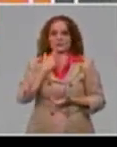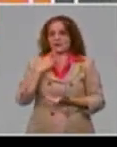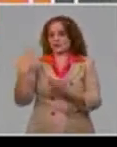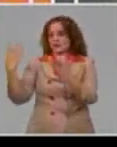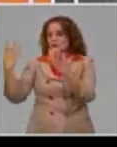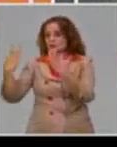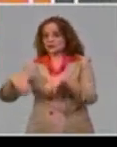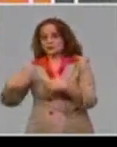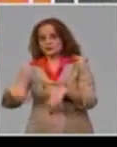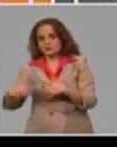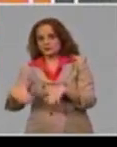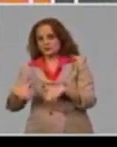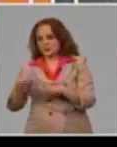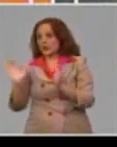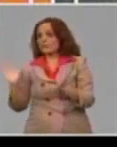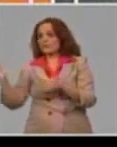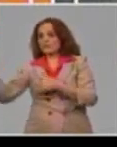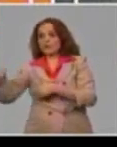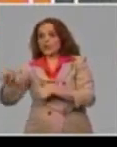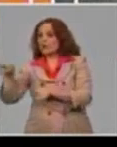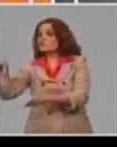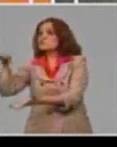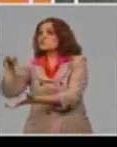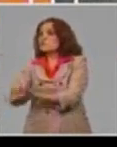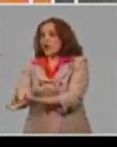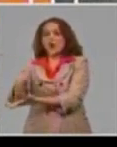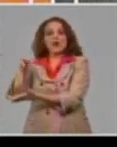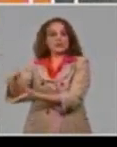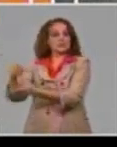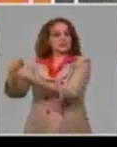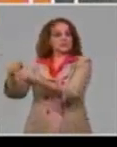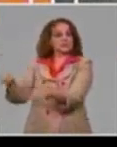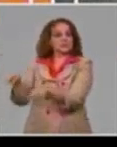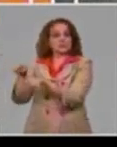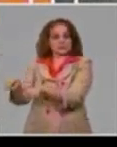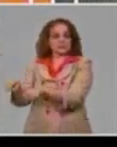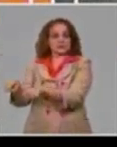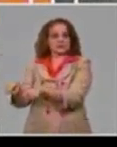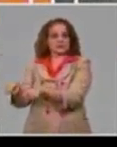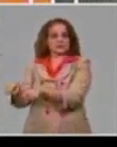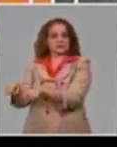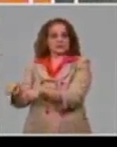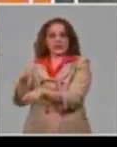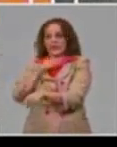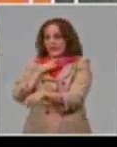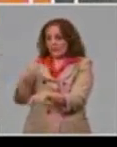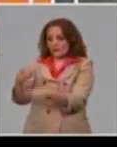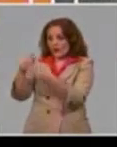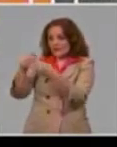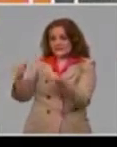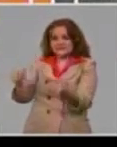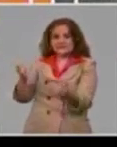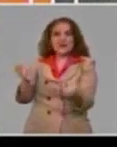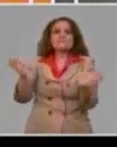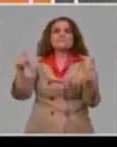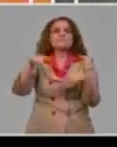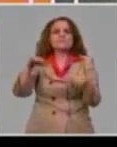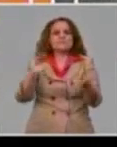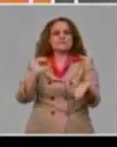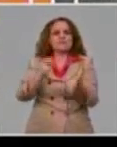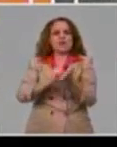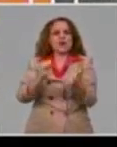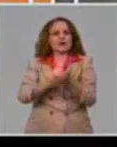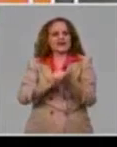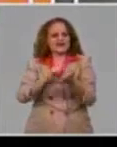produciendo bloque en un lugar donde hay mucha arcilla. Claro. Nosotros, si tenemos la arcilla, vamos a hacer ladrillo, vamos a hacer bloque de arcilla, vamos a